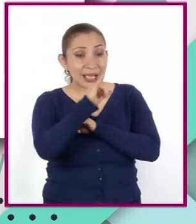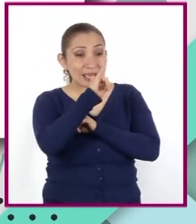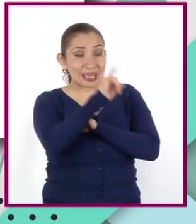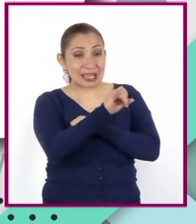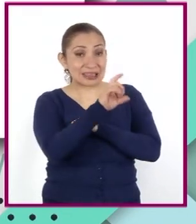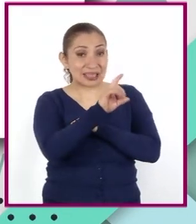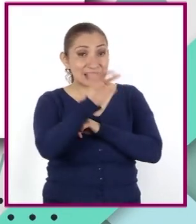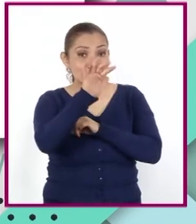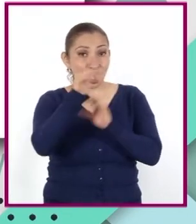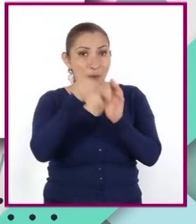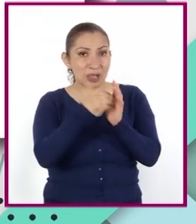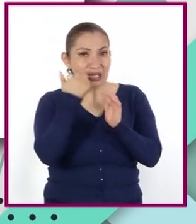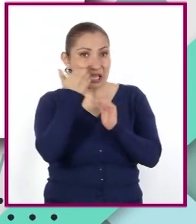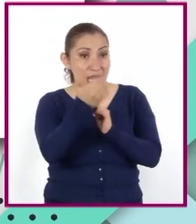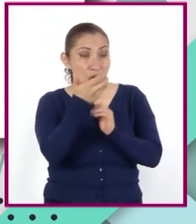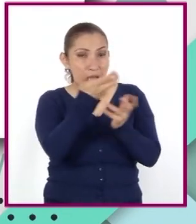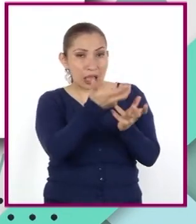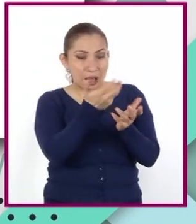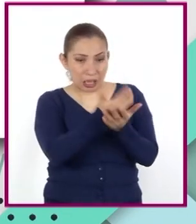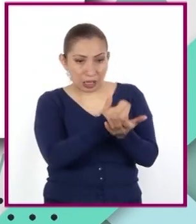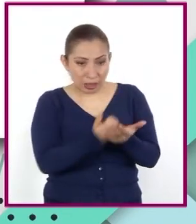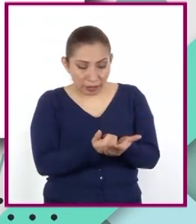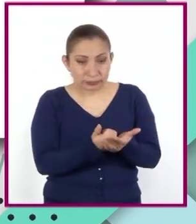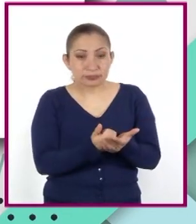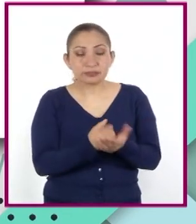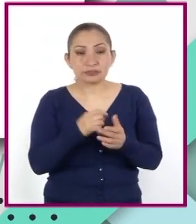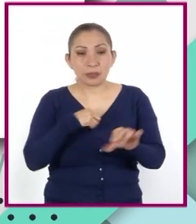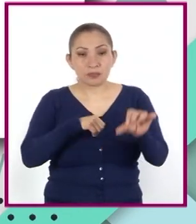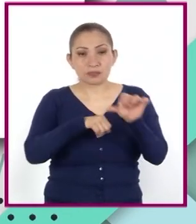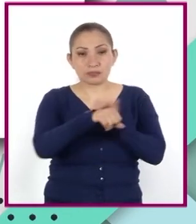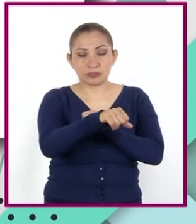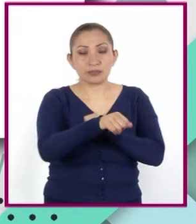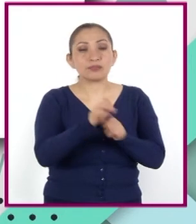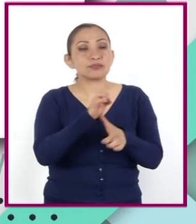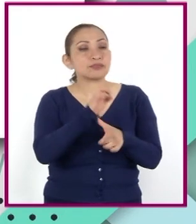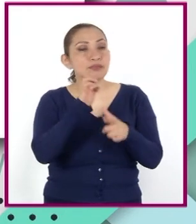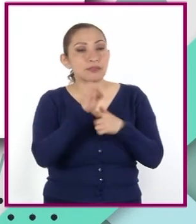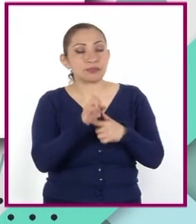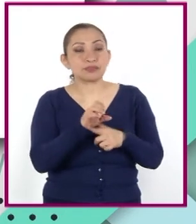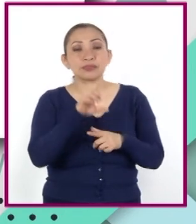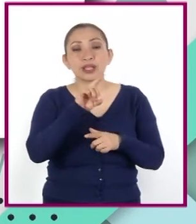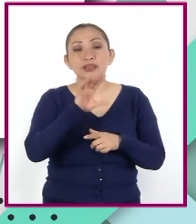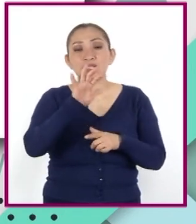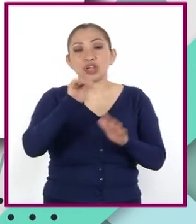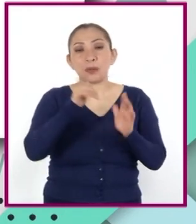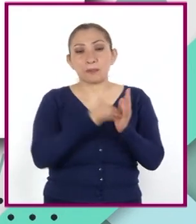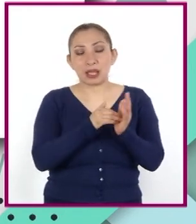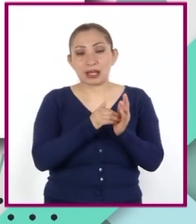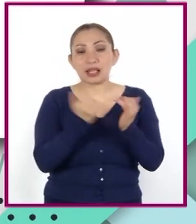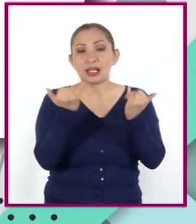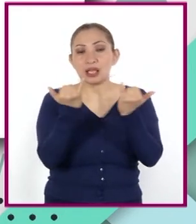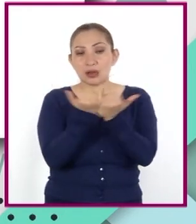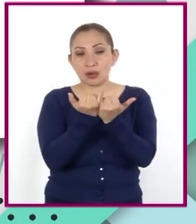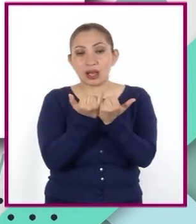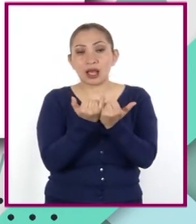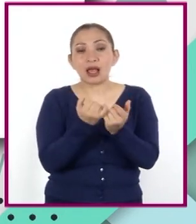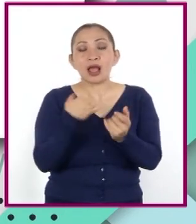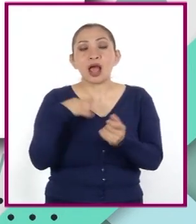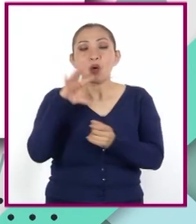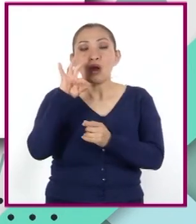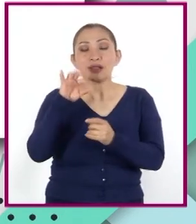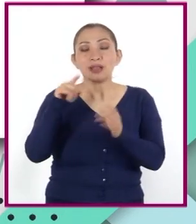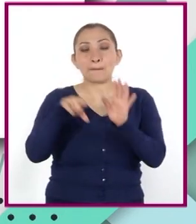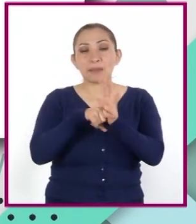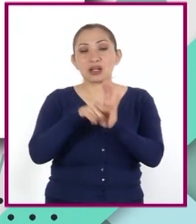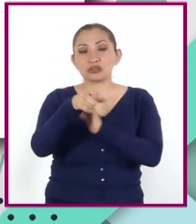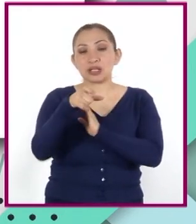de 35.000, sustituimos ese valor en la expresión. Así que 35.000 es igual a 40